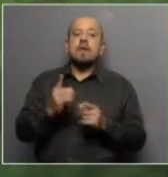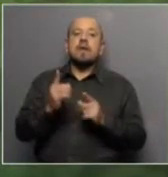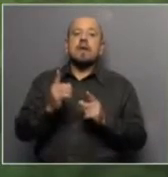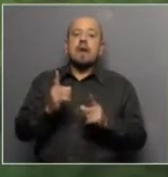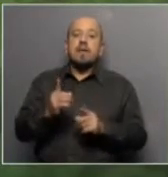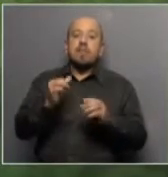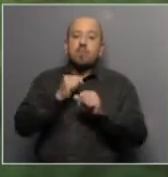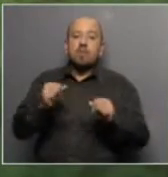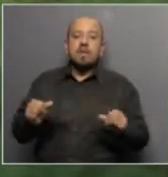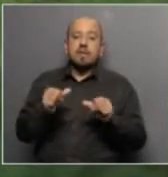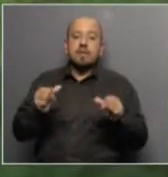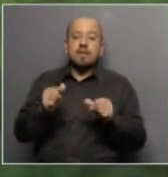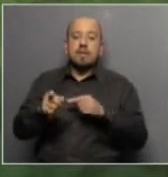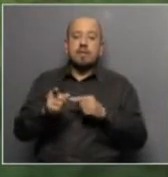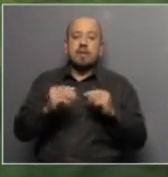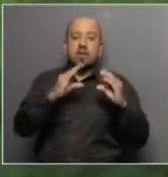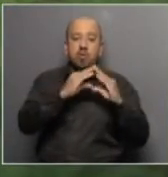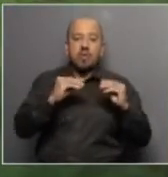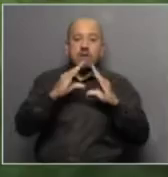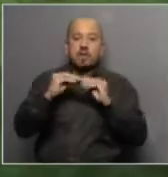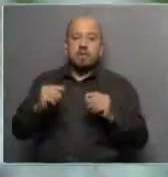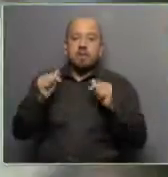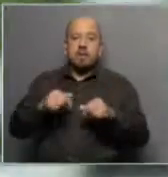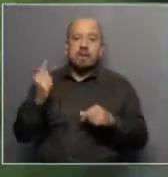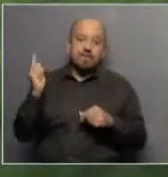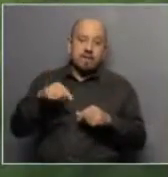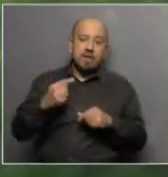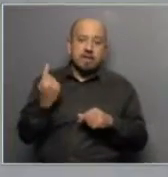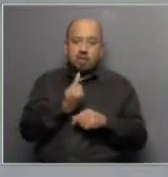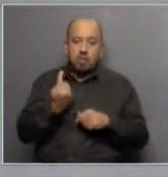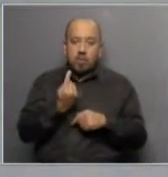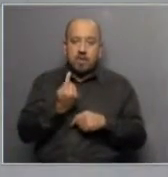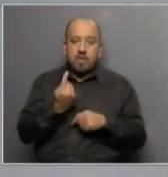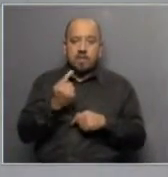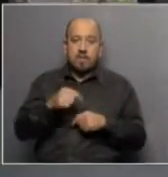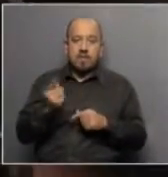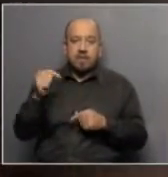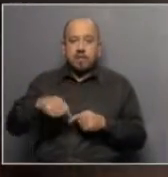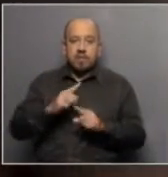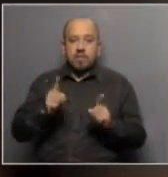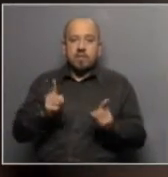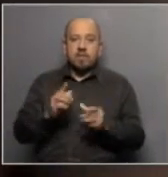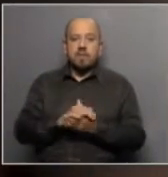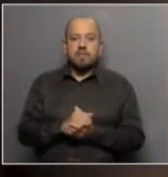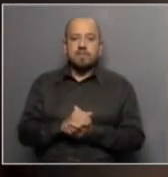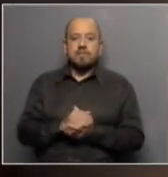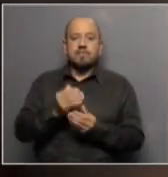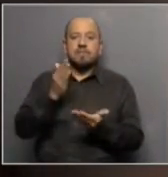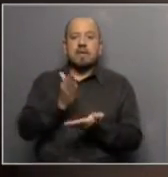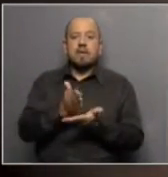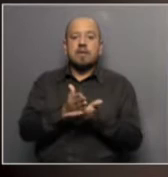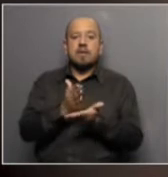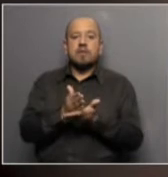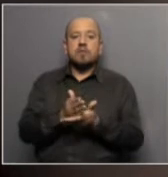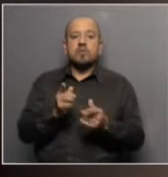con la cooperativa. El que viene aquí con un criterio individualista, que no venga. El derecho a la vivienda adecuada con